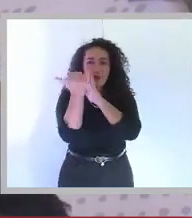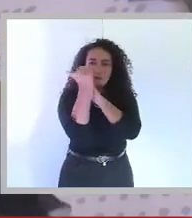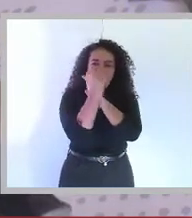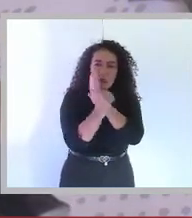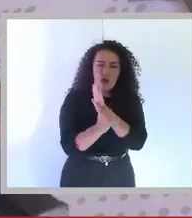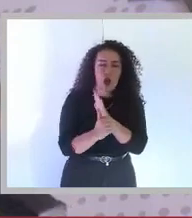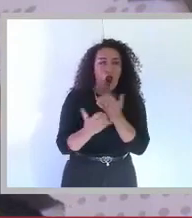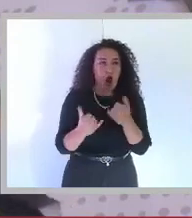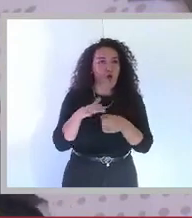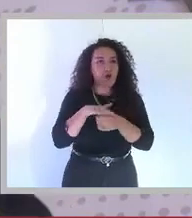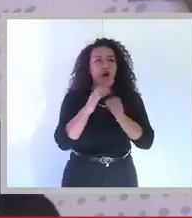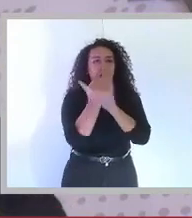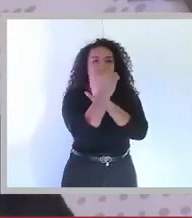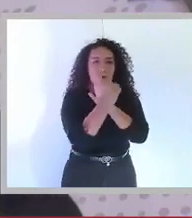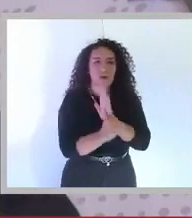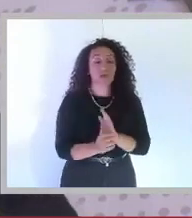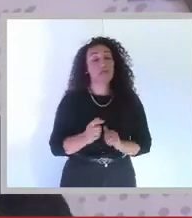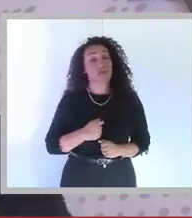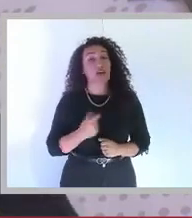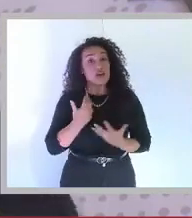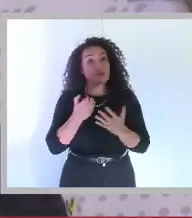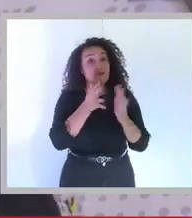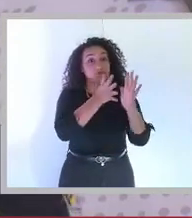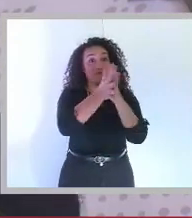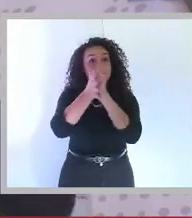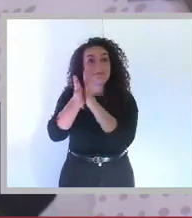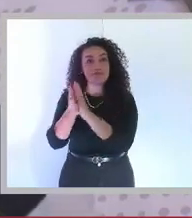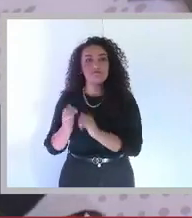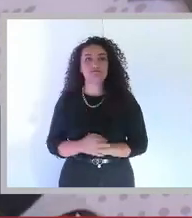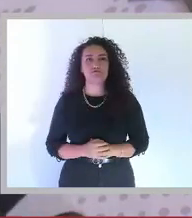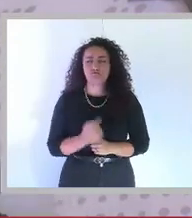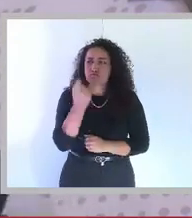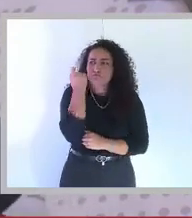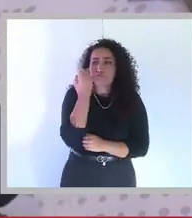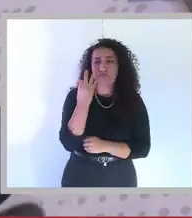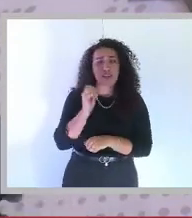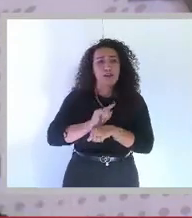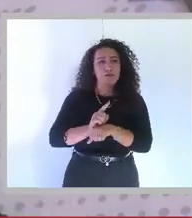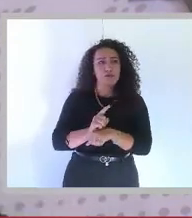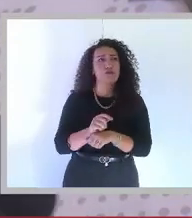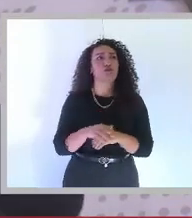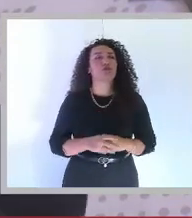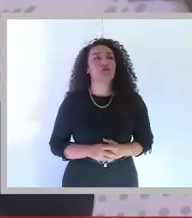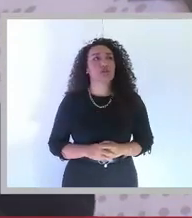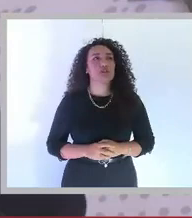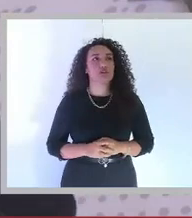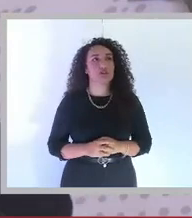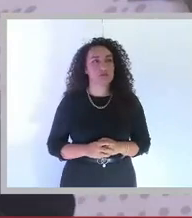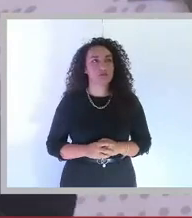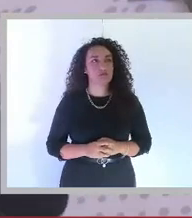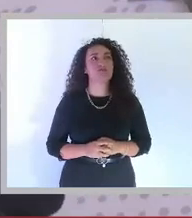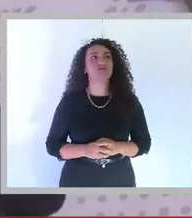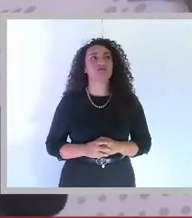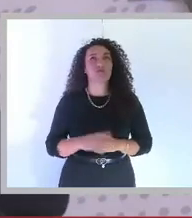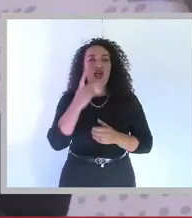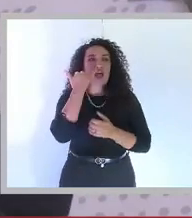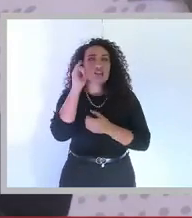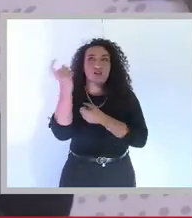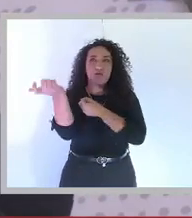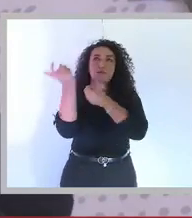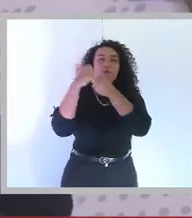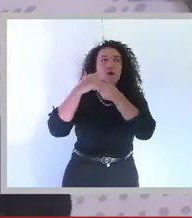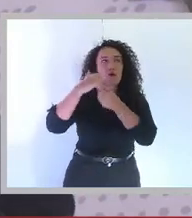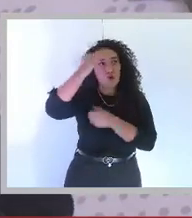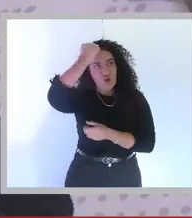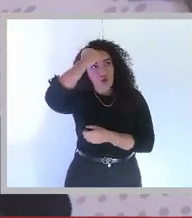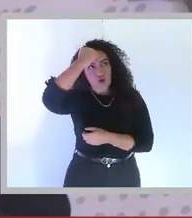instalación. Tengo que contarles una cosa, hace media hora tenemos conectado ya al profesor